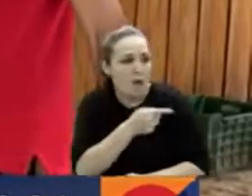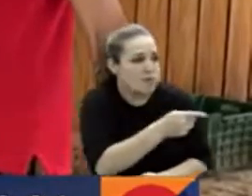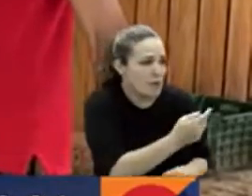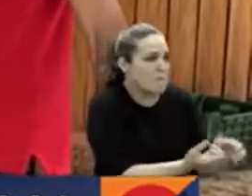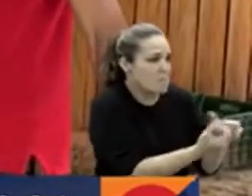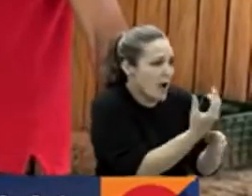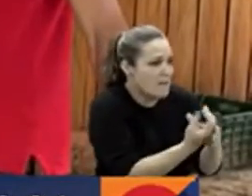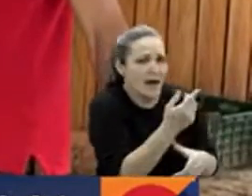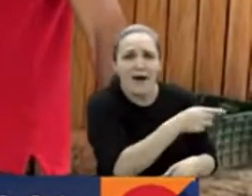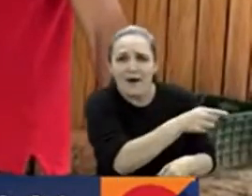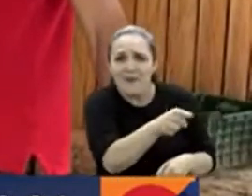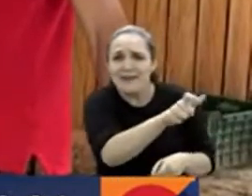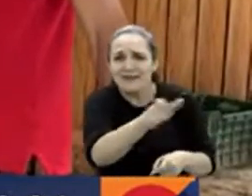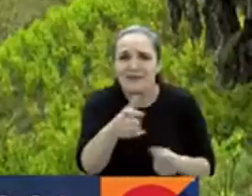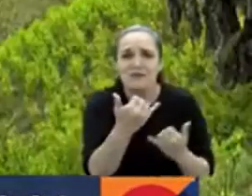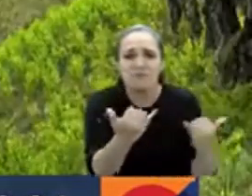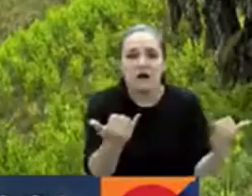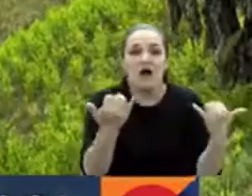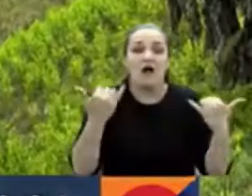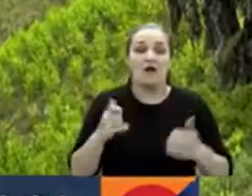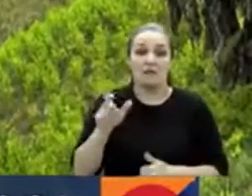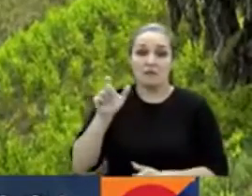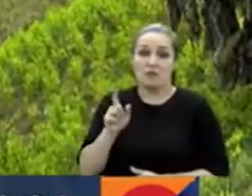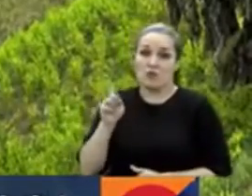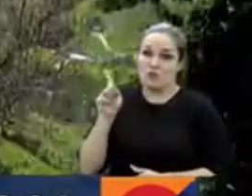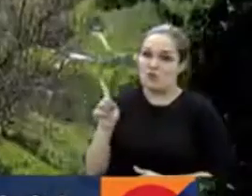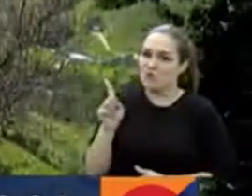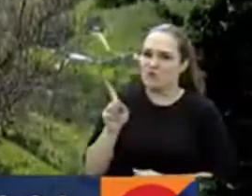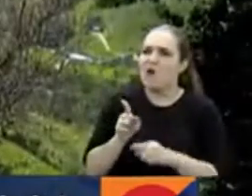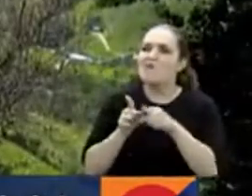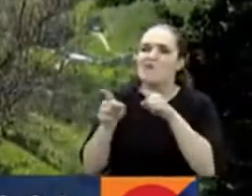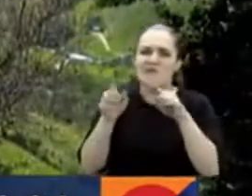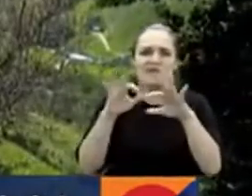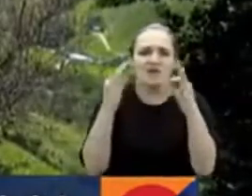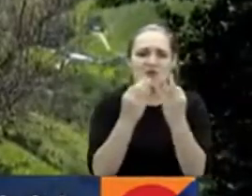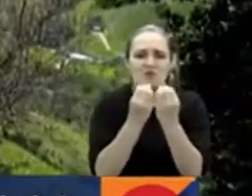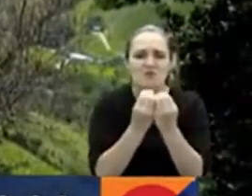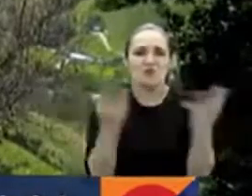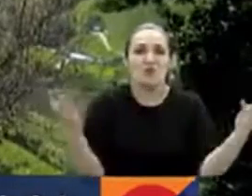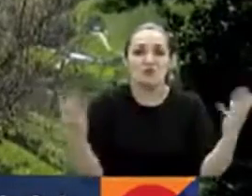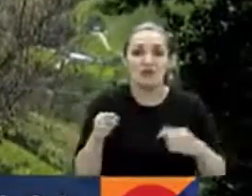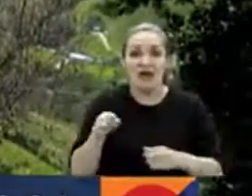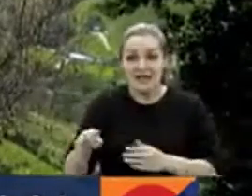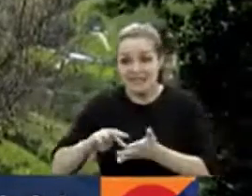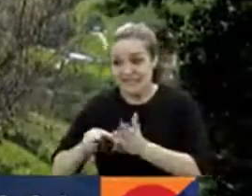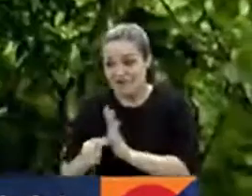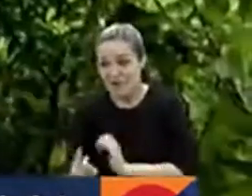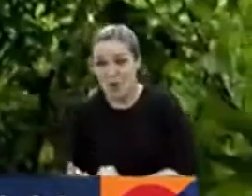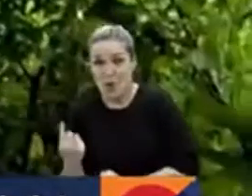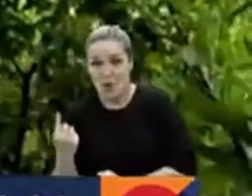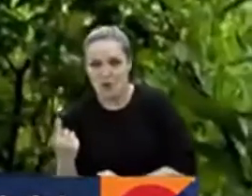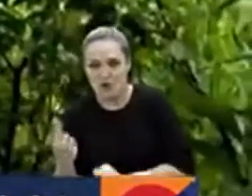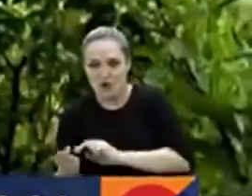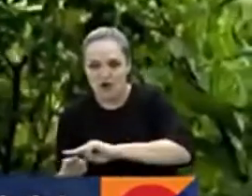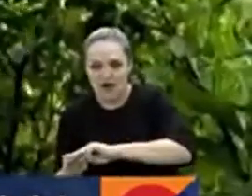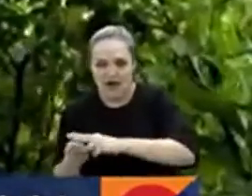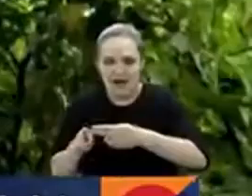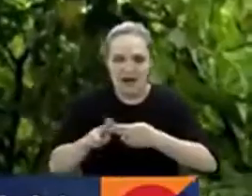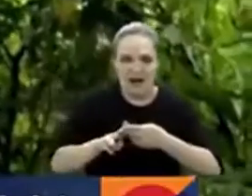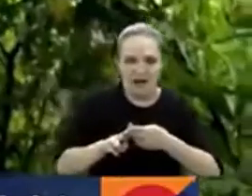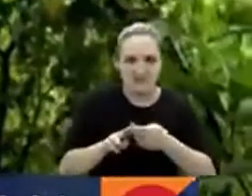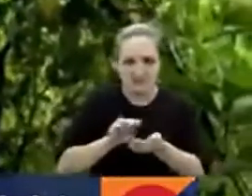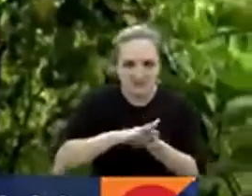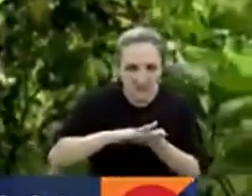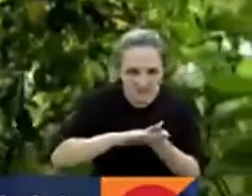Carmito y las más de 200.000 familias de raspachines del país apenas son un eslabón de un negocio que financia la violencia en este territorio.